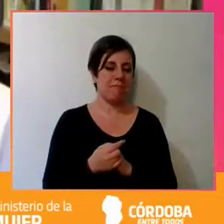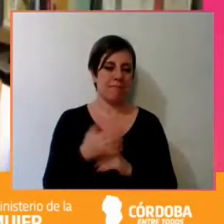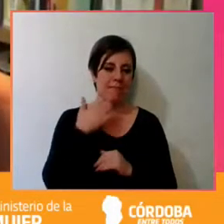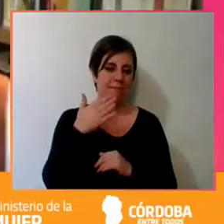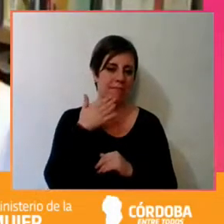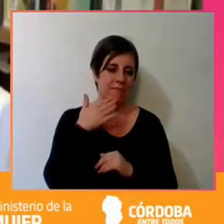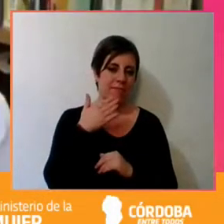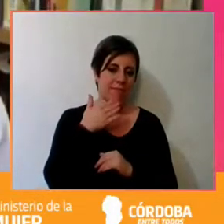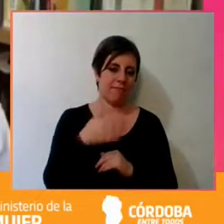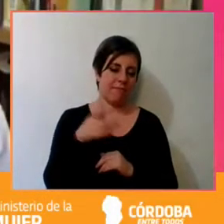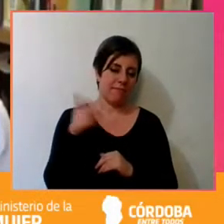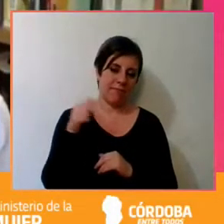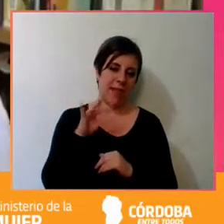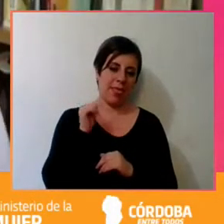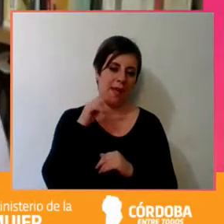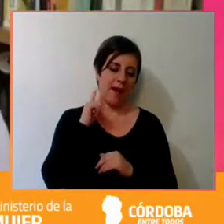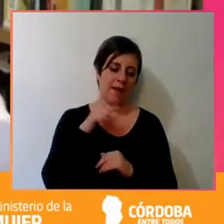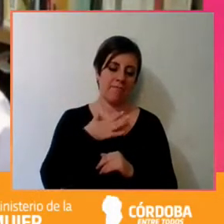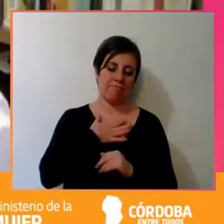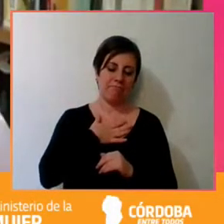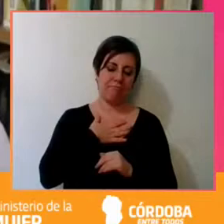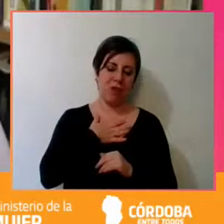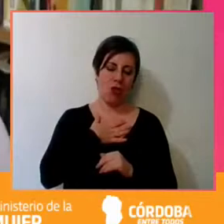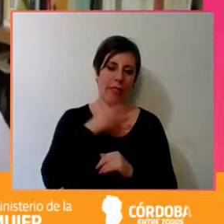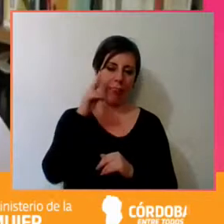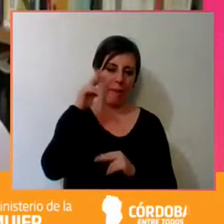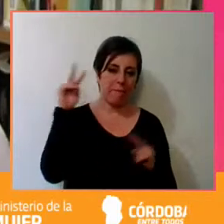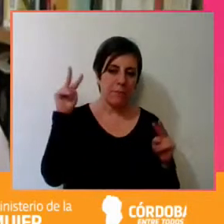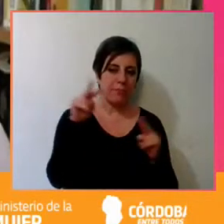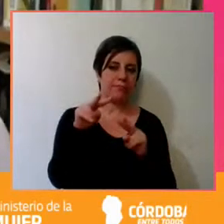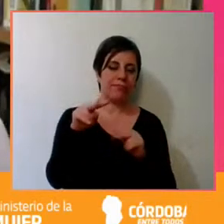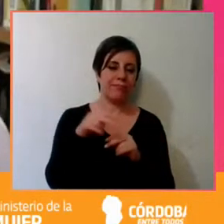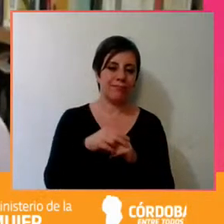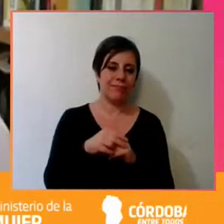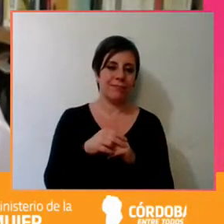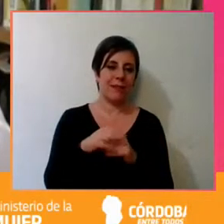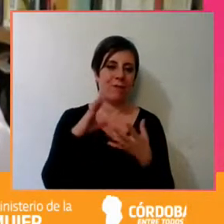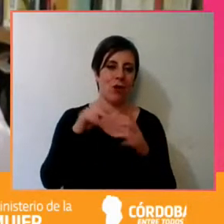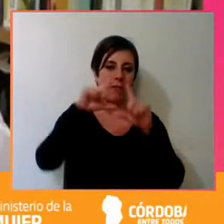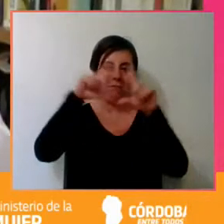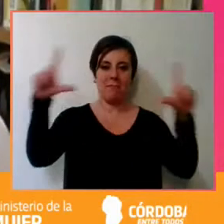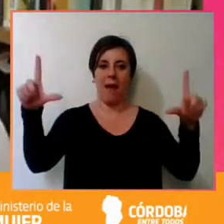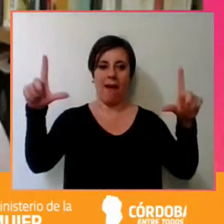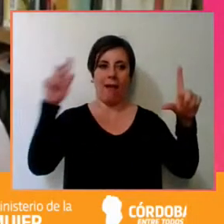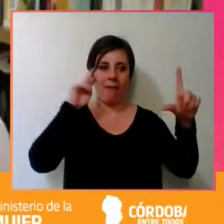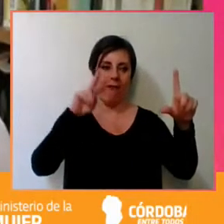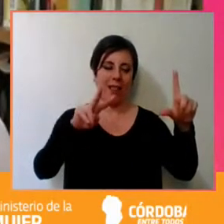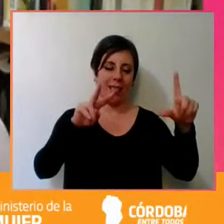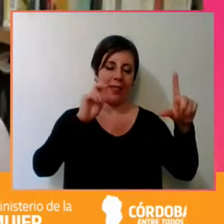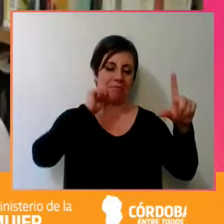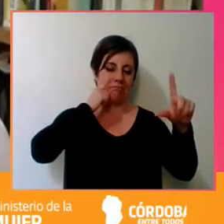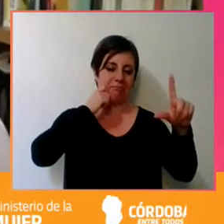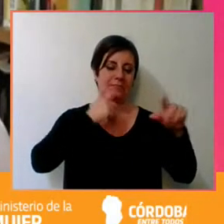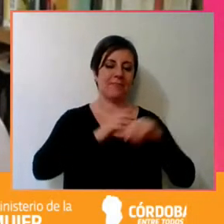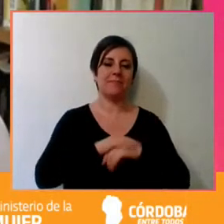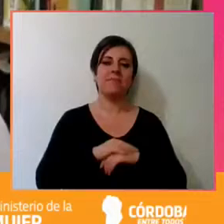Gracias, Dani. Me da mucho gusto verte, aunque sea como una imagen, ¿no? Una imagen